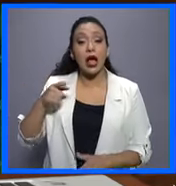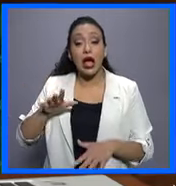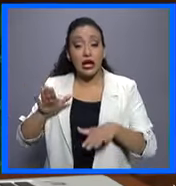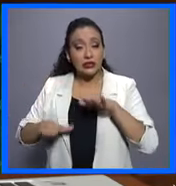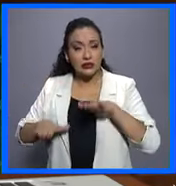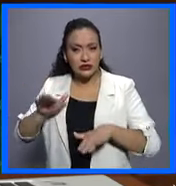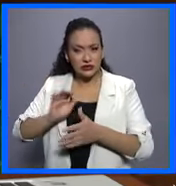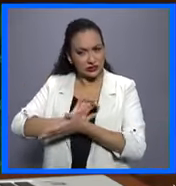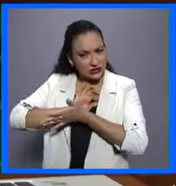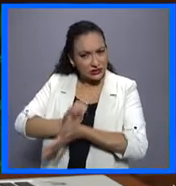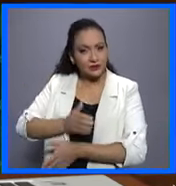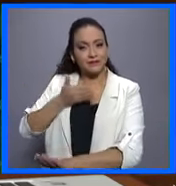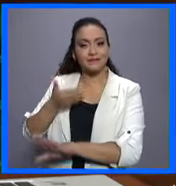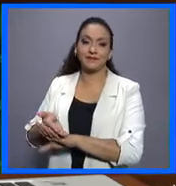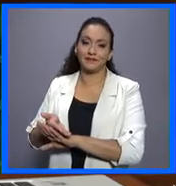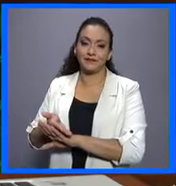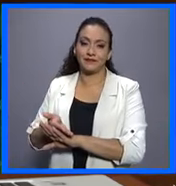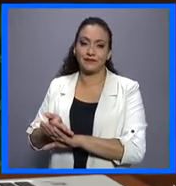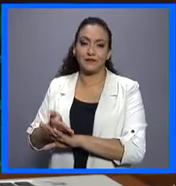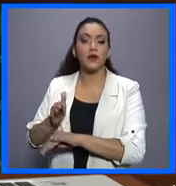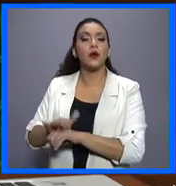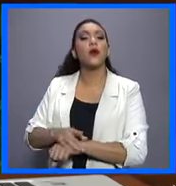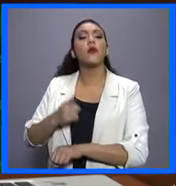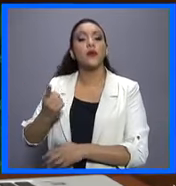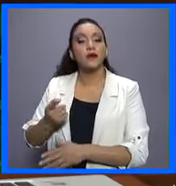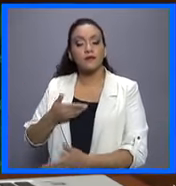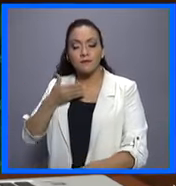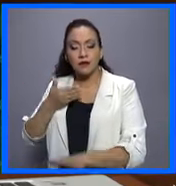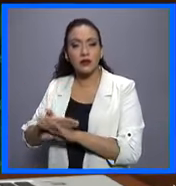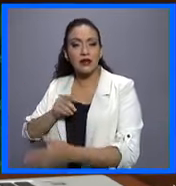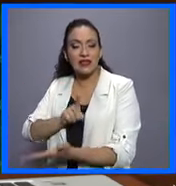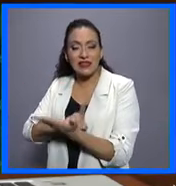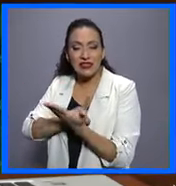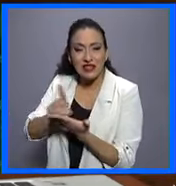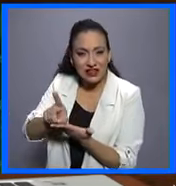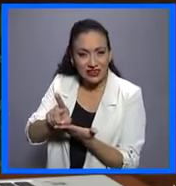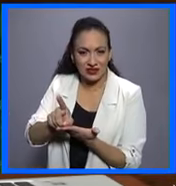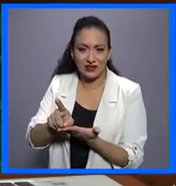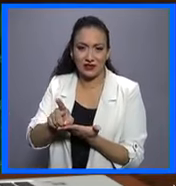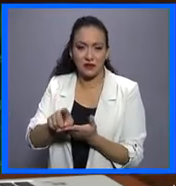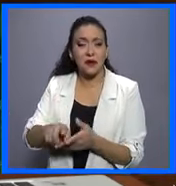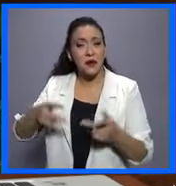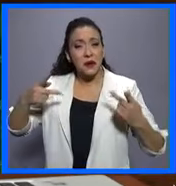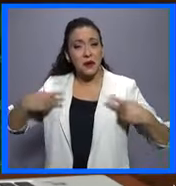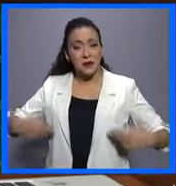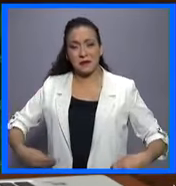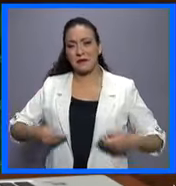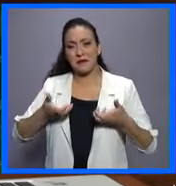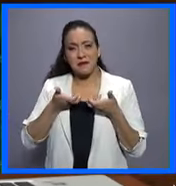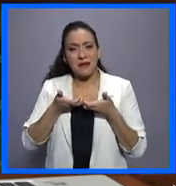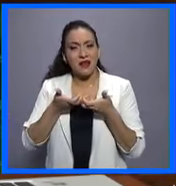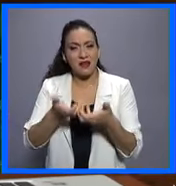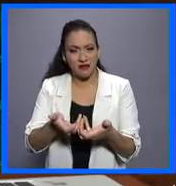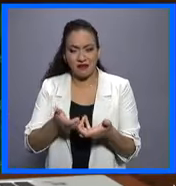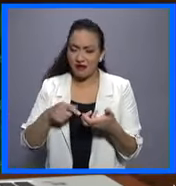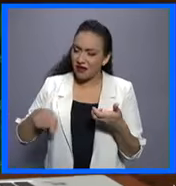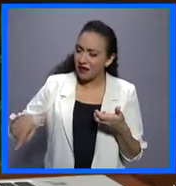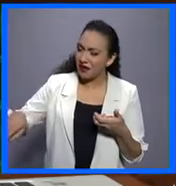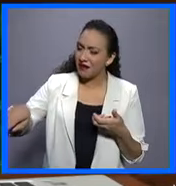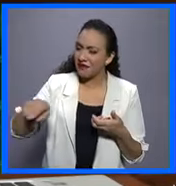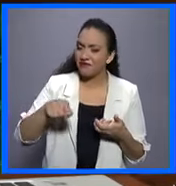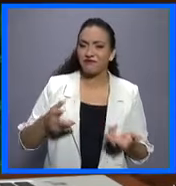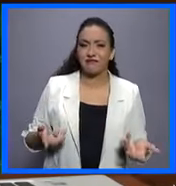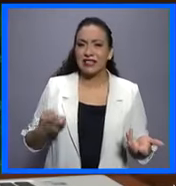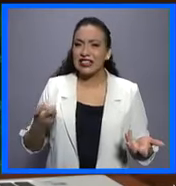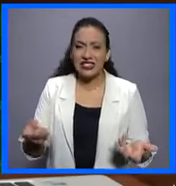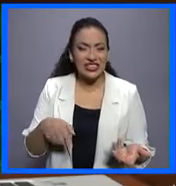Son discriminatorias porque afectan negativamente en forma desproporcionada a las personas que por sus